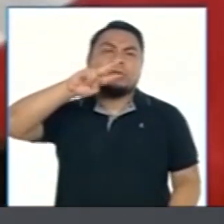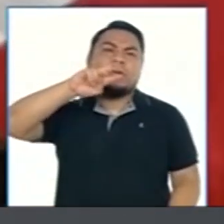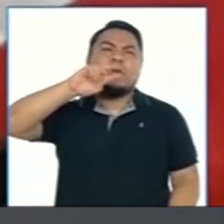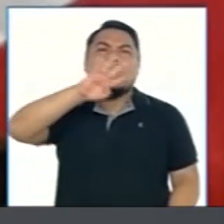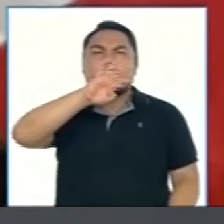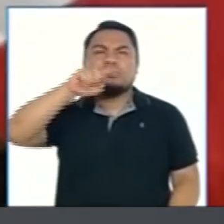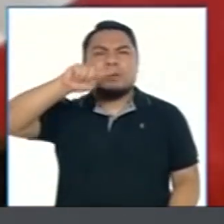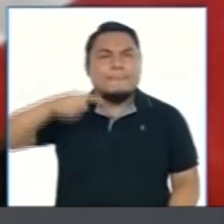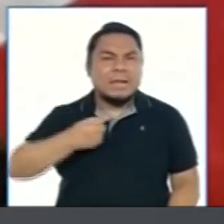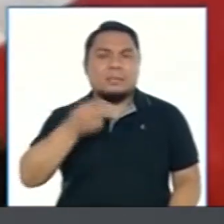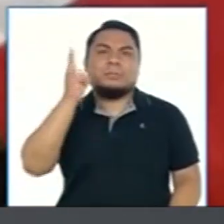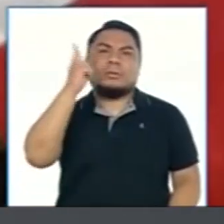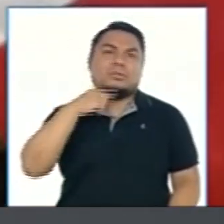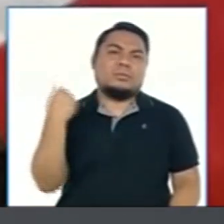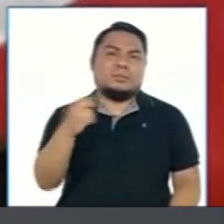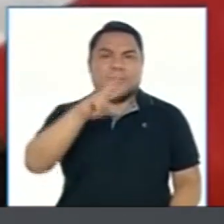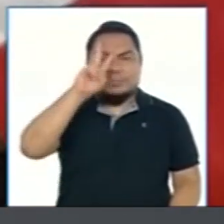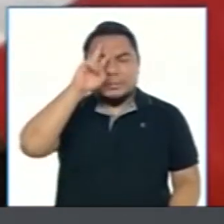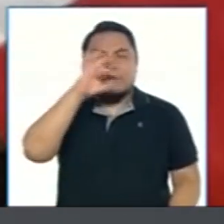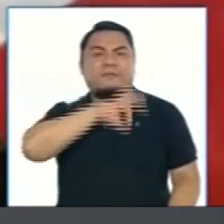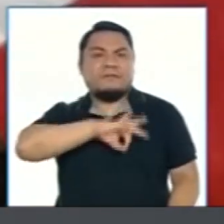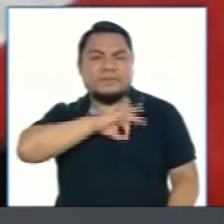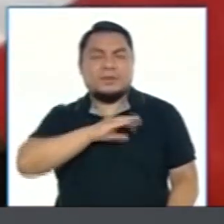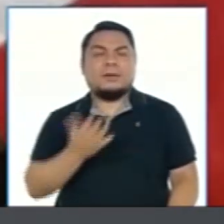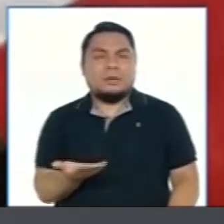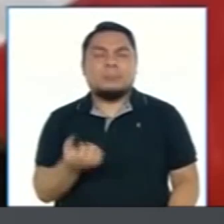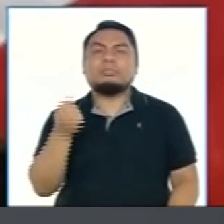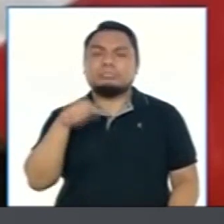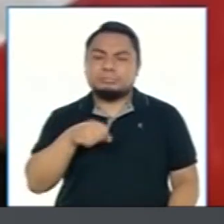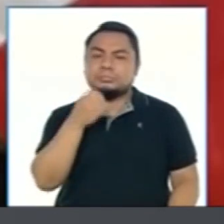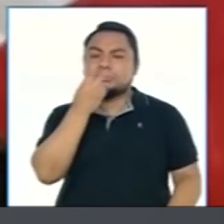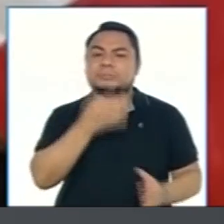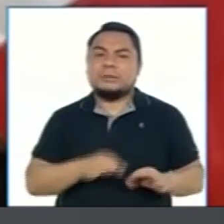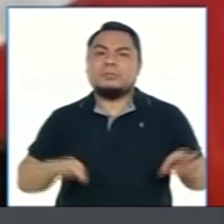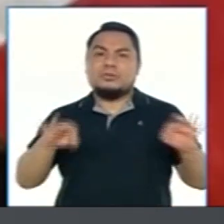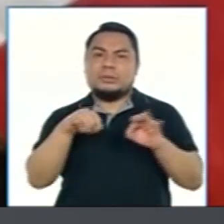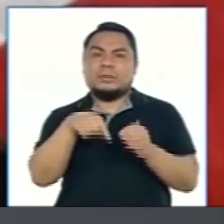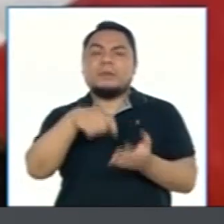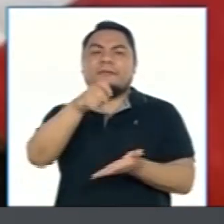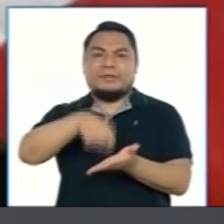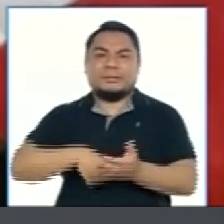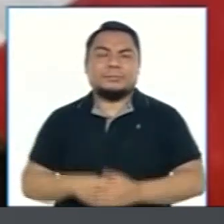docentes de todo el país. Así que son sumamente importantes, ¿no?